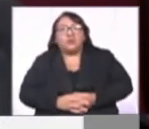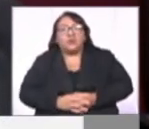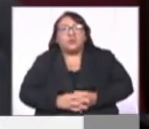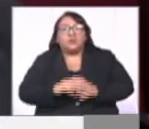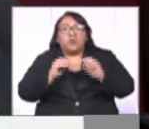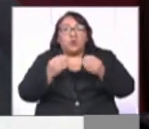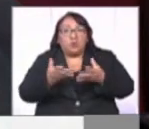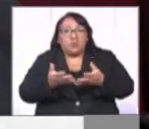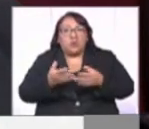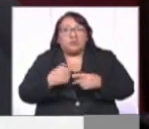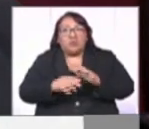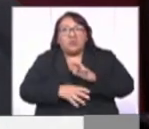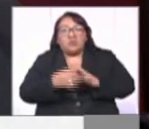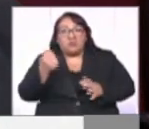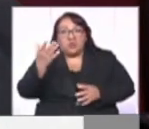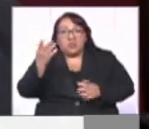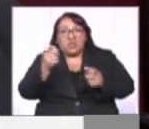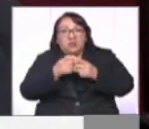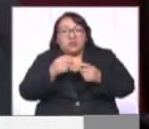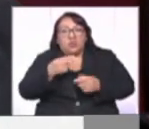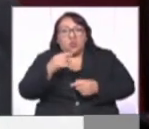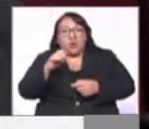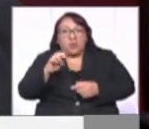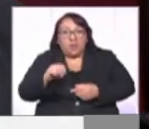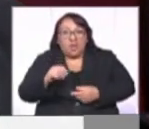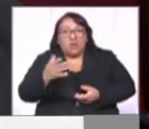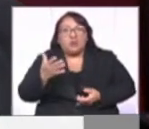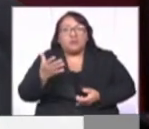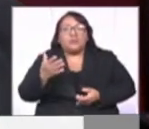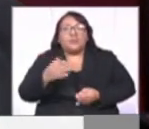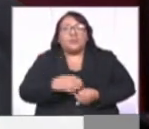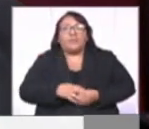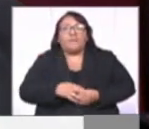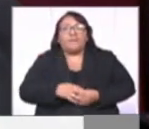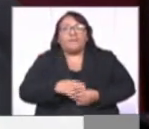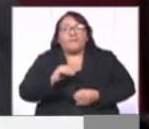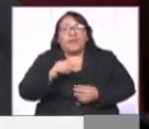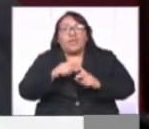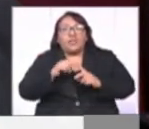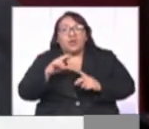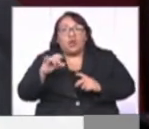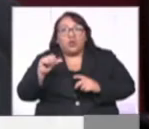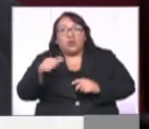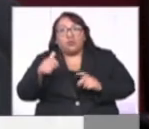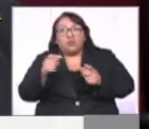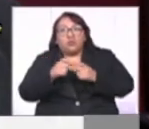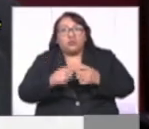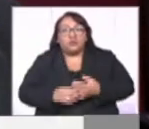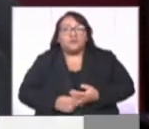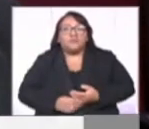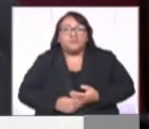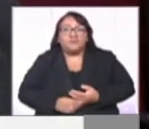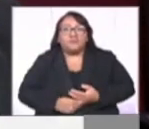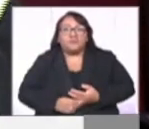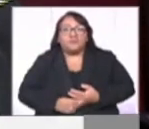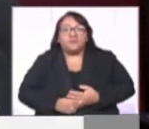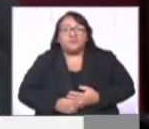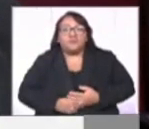embargo, se los llevó. Aquí están los congresistas Guamán, el congresista Martí Corena y otros congresistas más que no está por ahí.